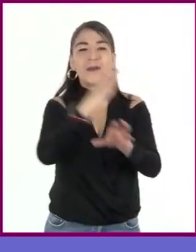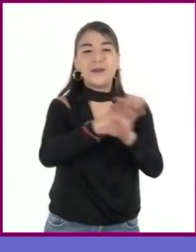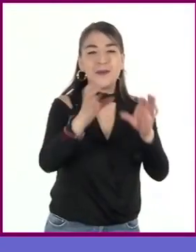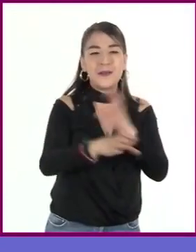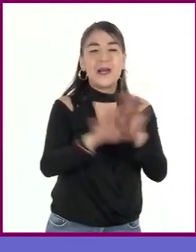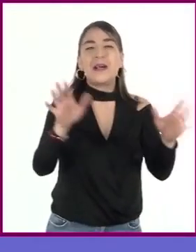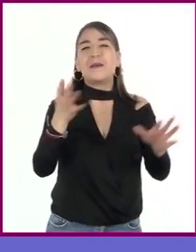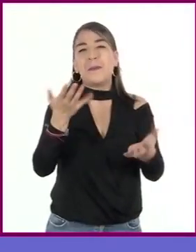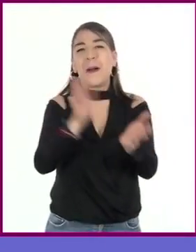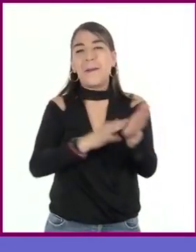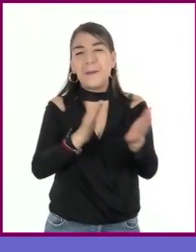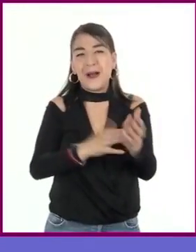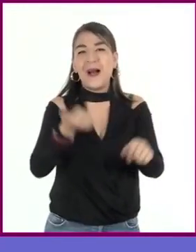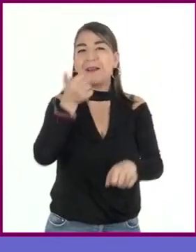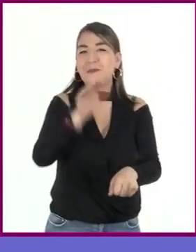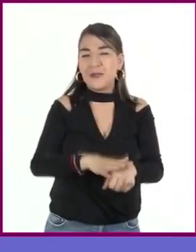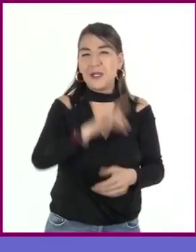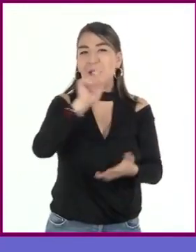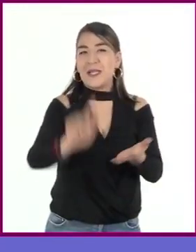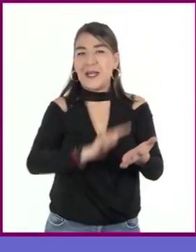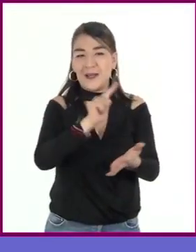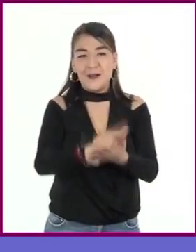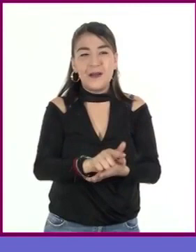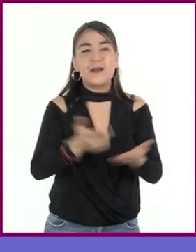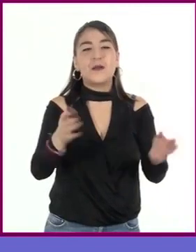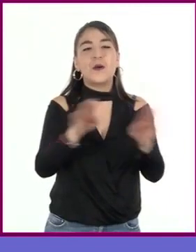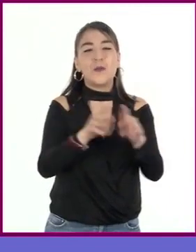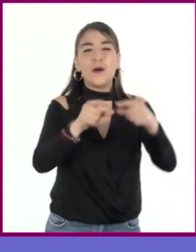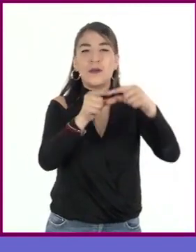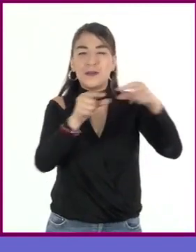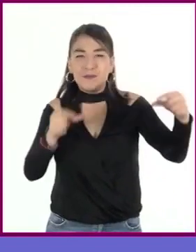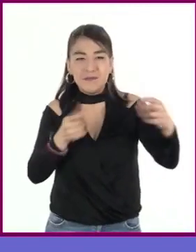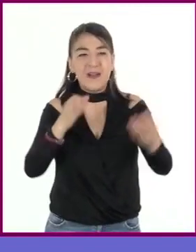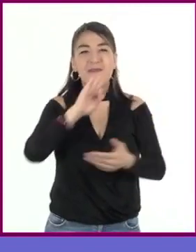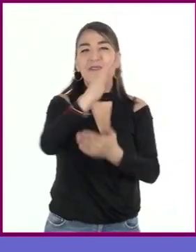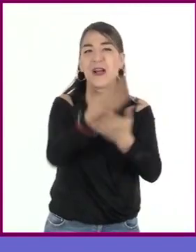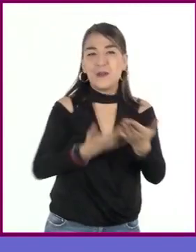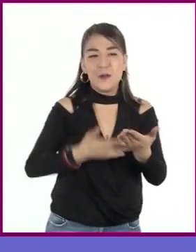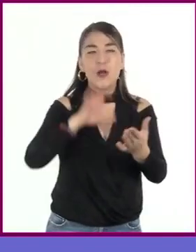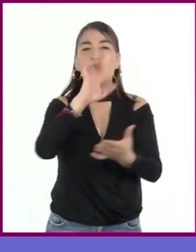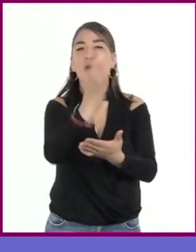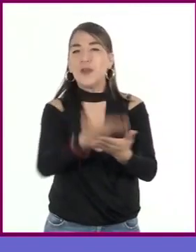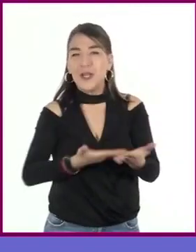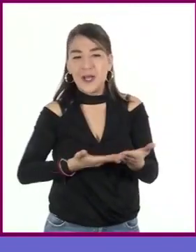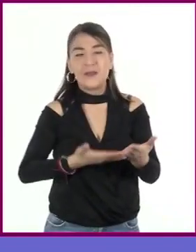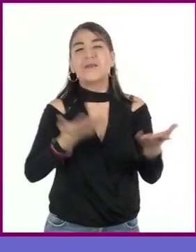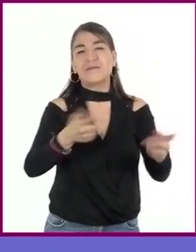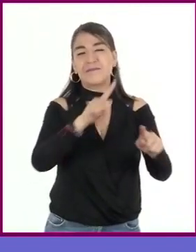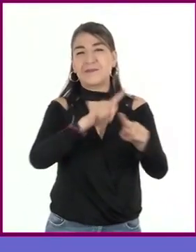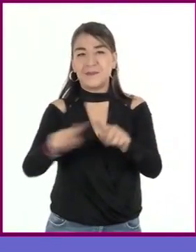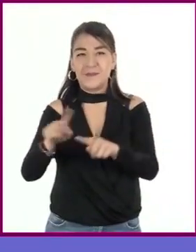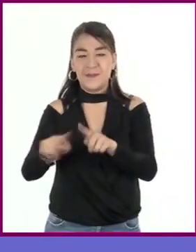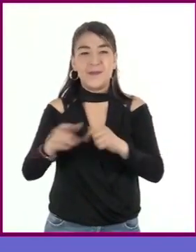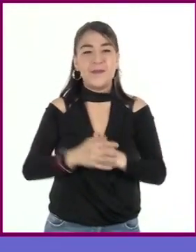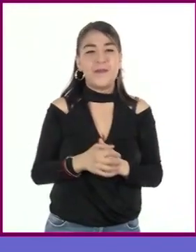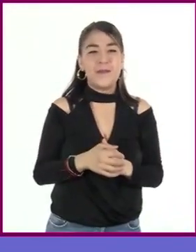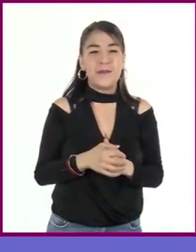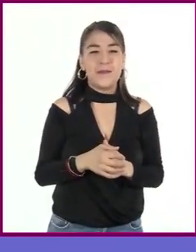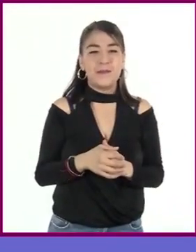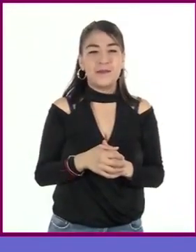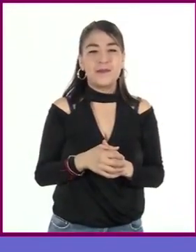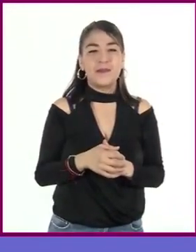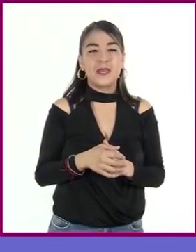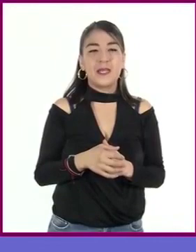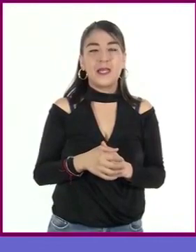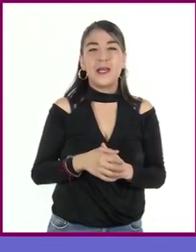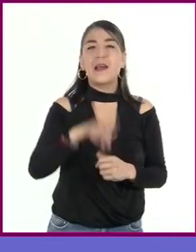documentos administrativos y legales, como recibos o tickets, facturas y contratos, entre otros.